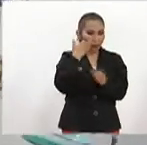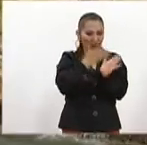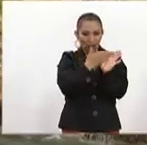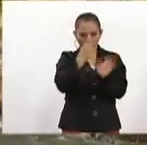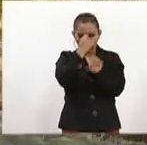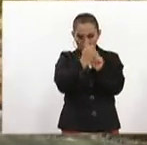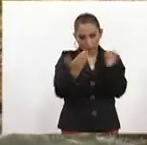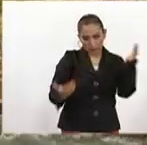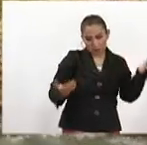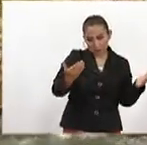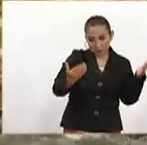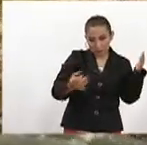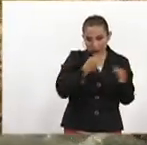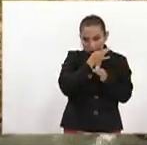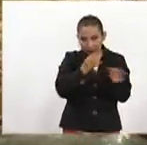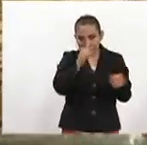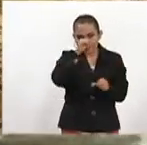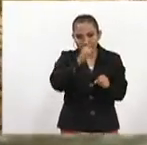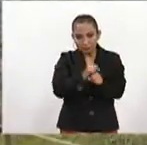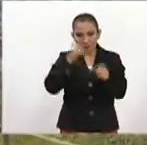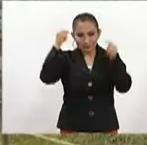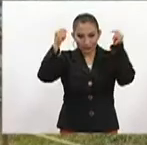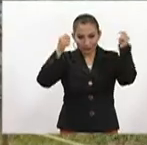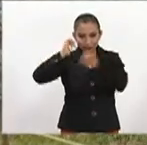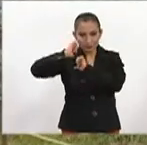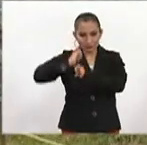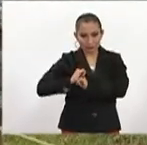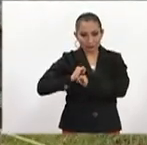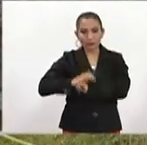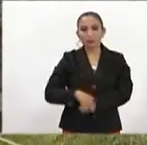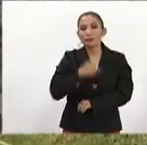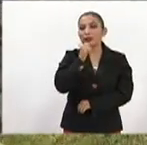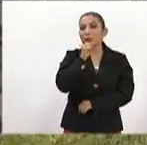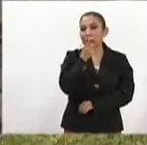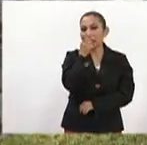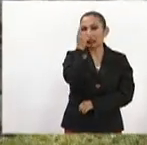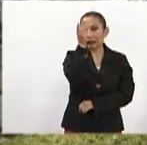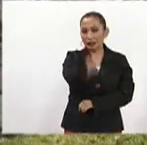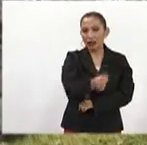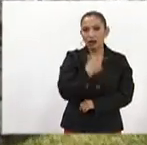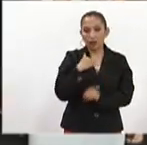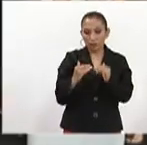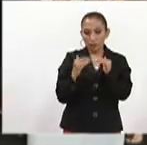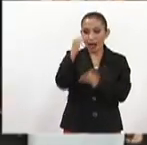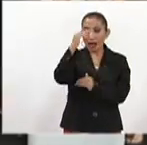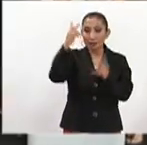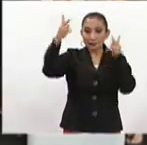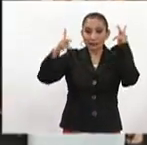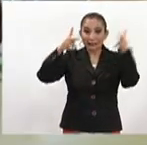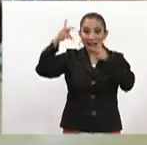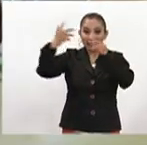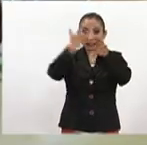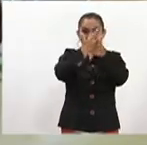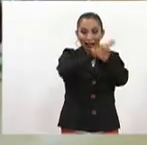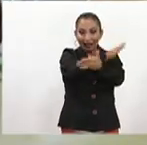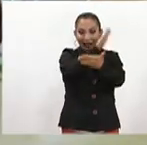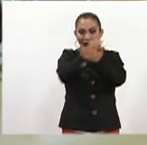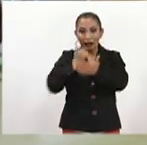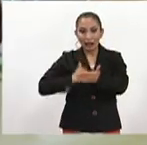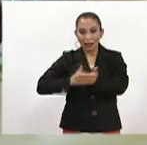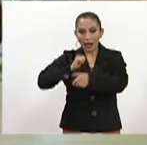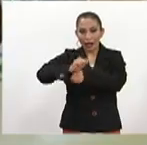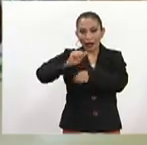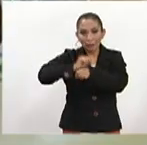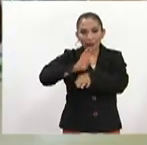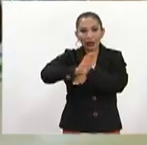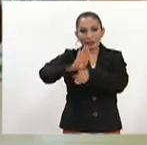del año pasado, informó el secretario de Turismo, Enrique de la Madrid. Dijo también que aumentó el número de visitantes a Estados Unidos, Canadá,